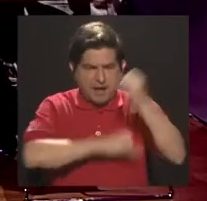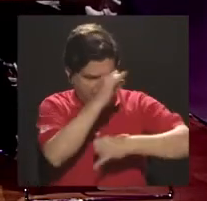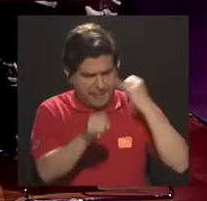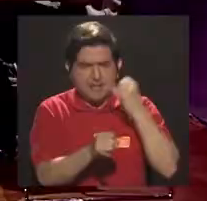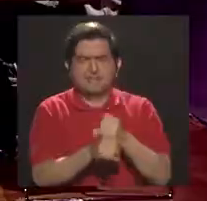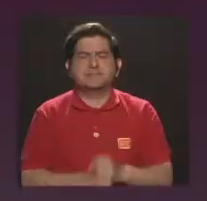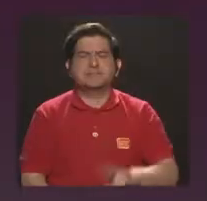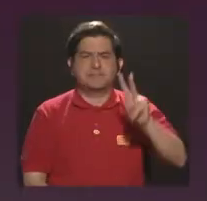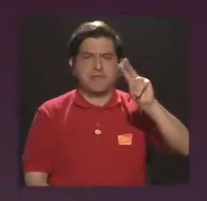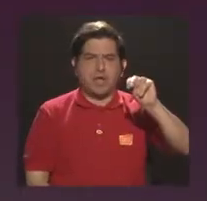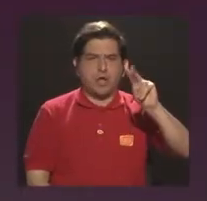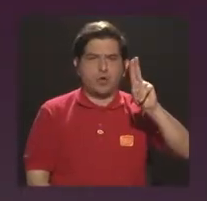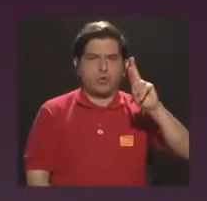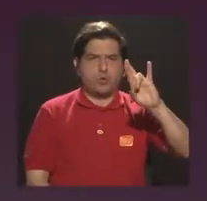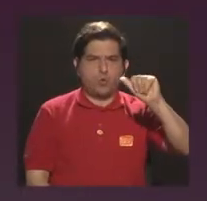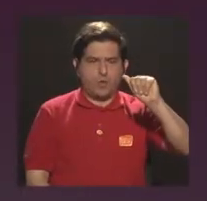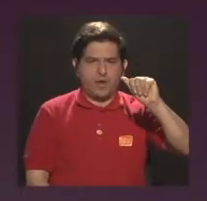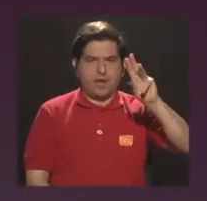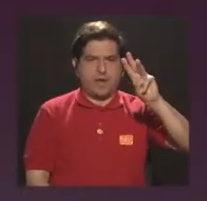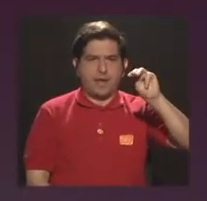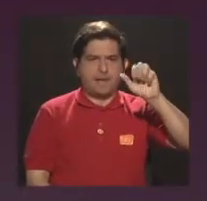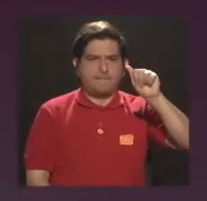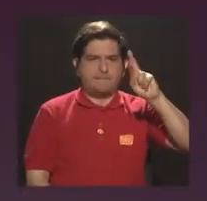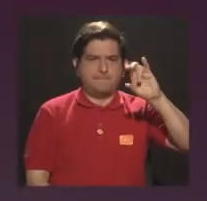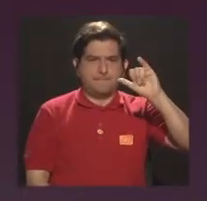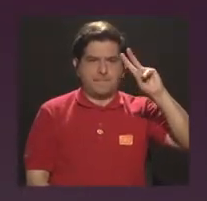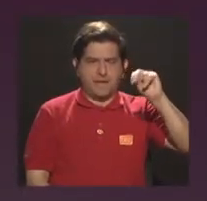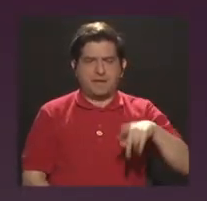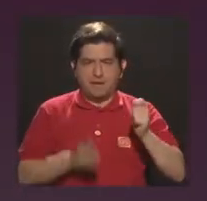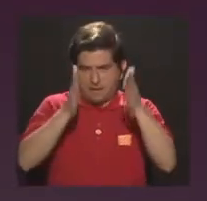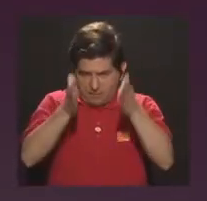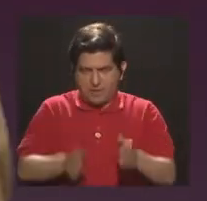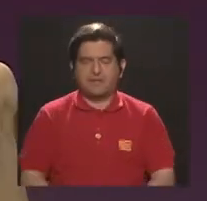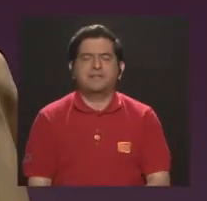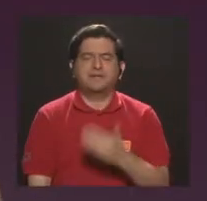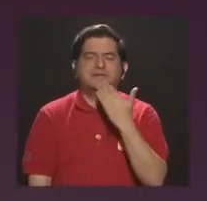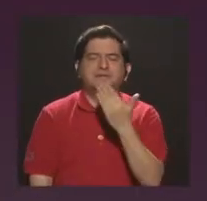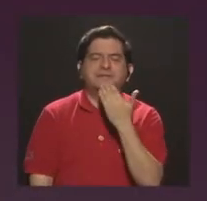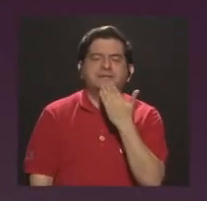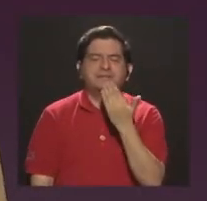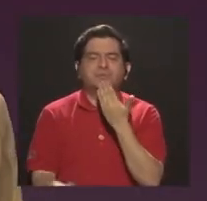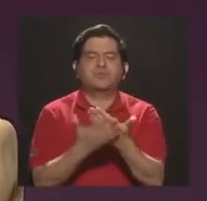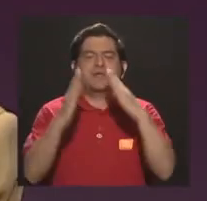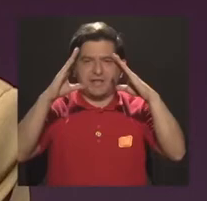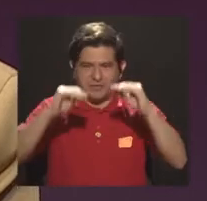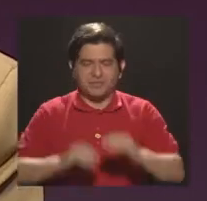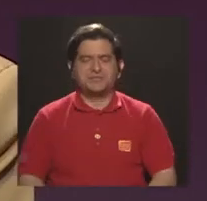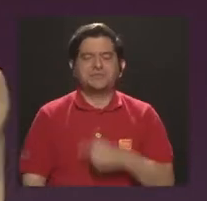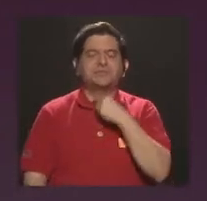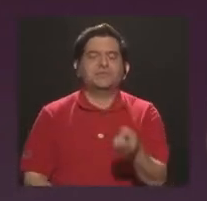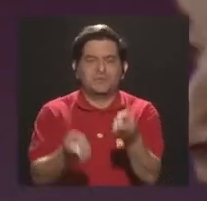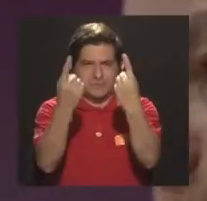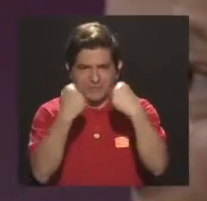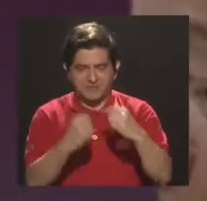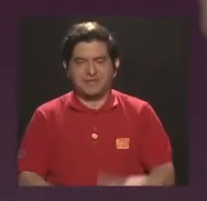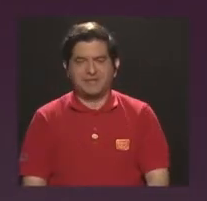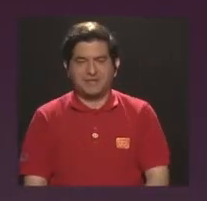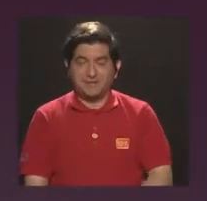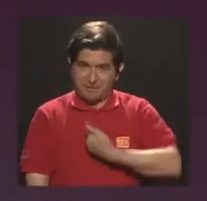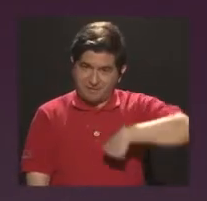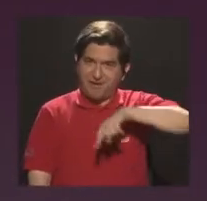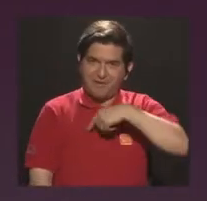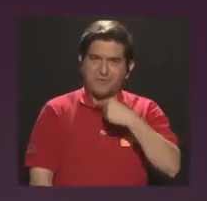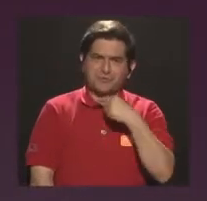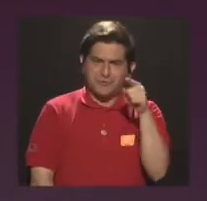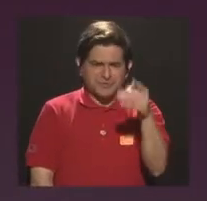doña nuria marín hogar bienvenida muchas gracias muy buenas noches un placer estar acá con ustedes el placer en nuestro